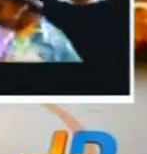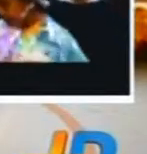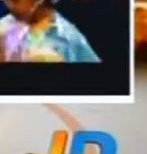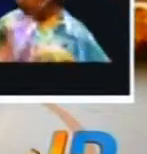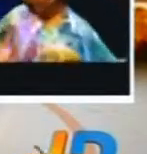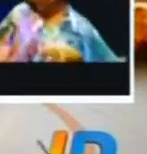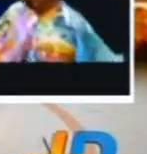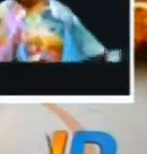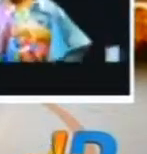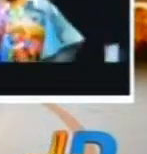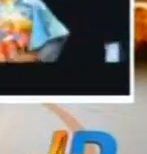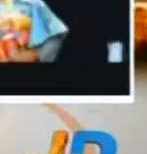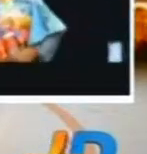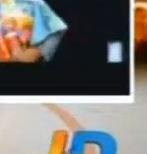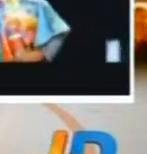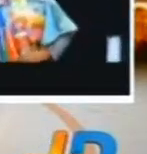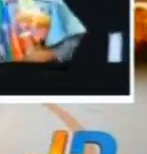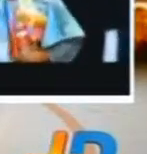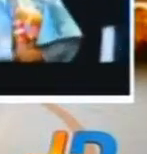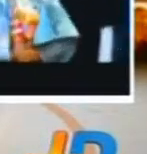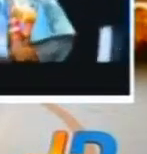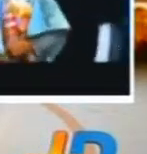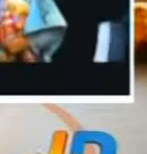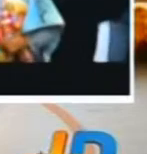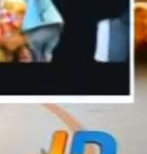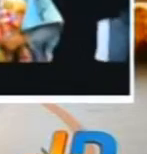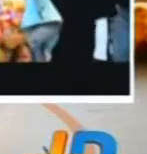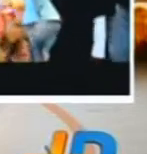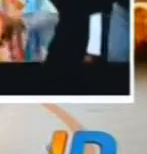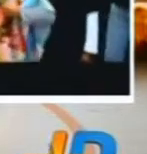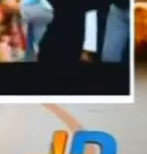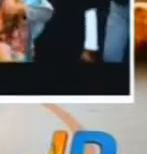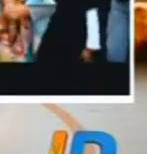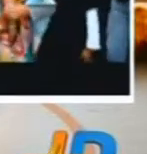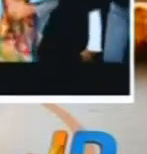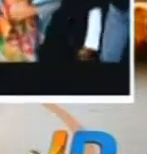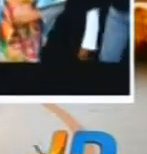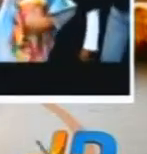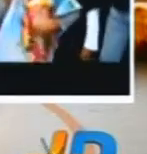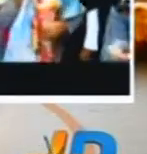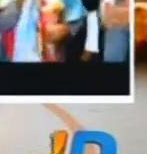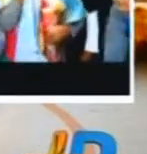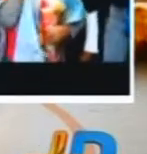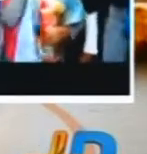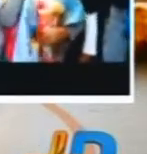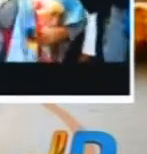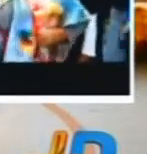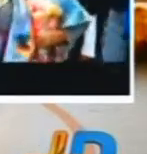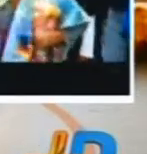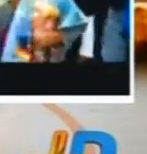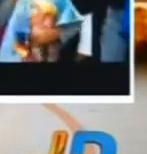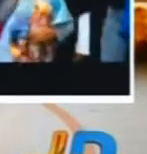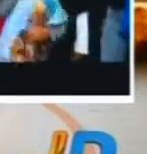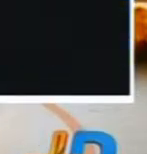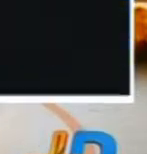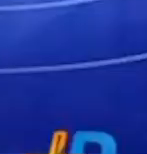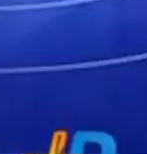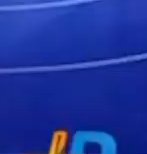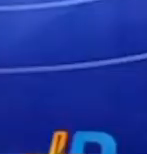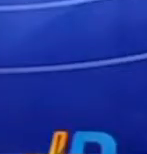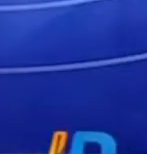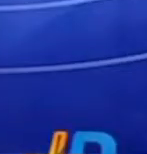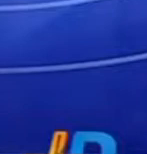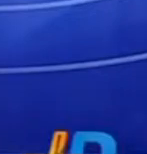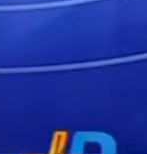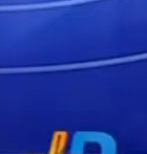854. En Pasto, Winston Viracachá Pava, Más Pacífico, donde la región es noticia. Winston,